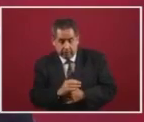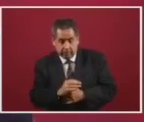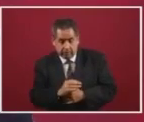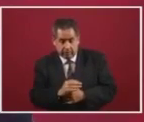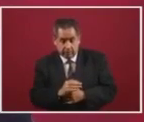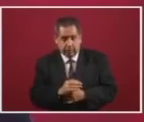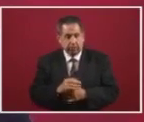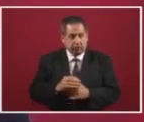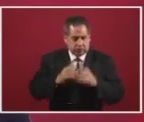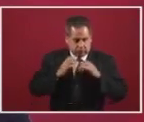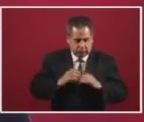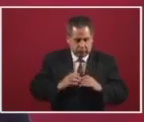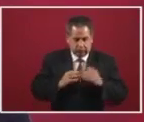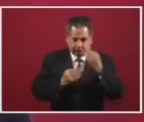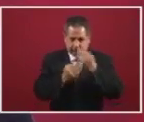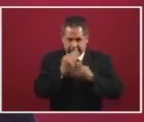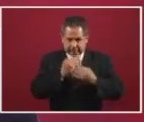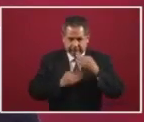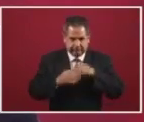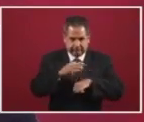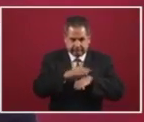la ciencia,